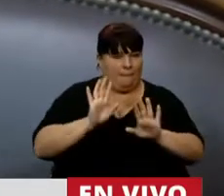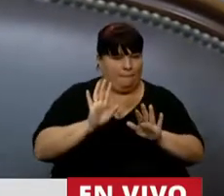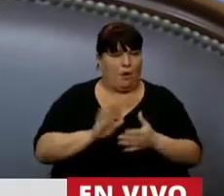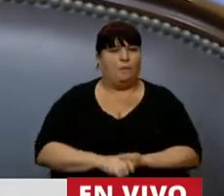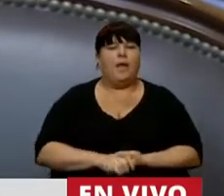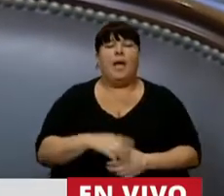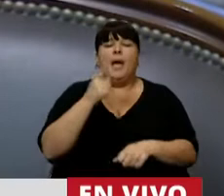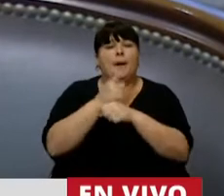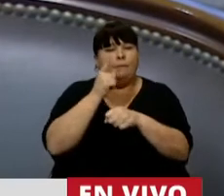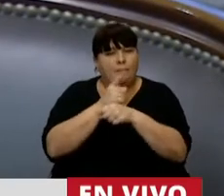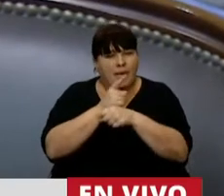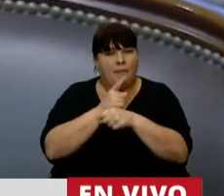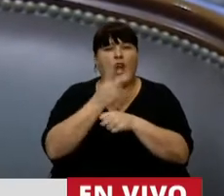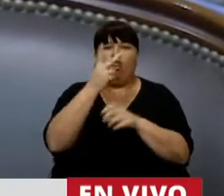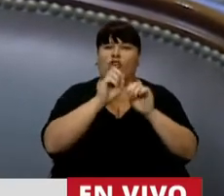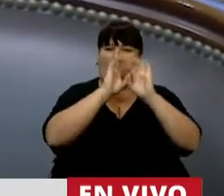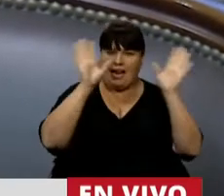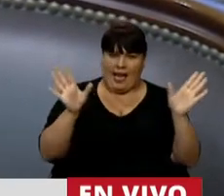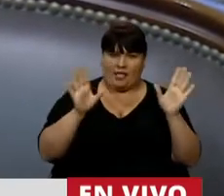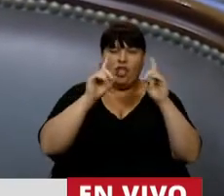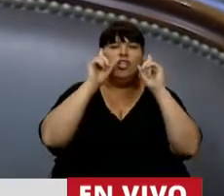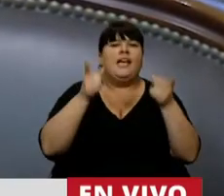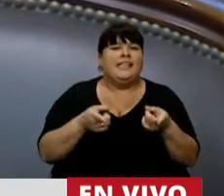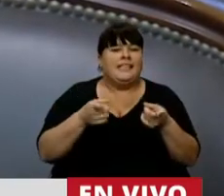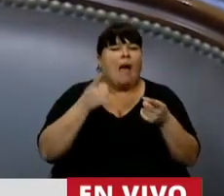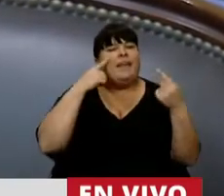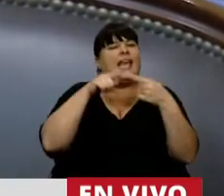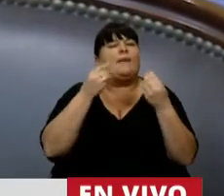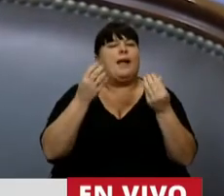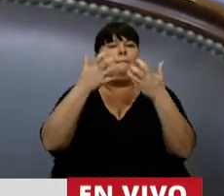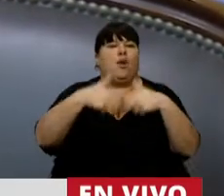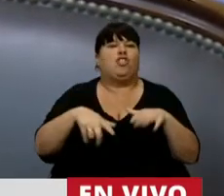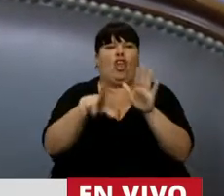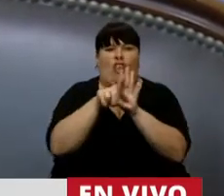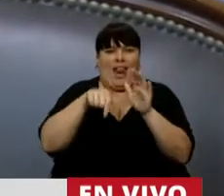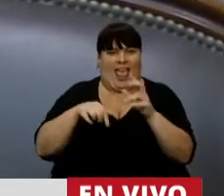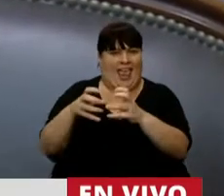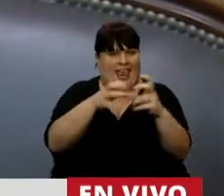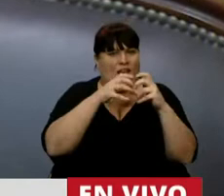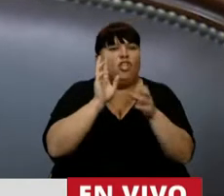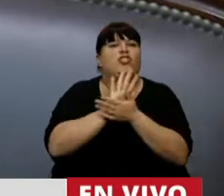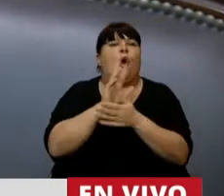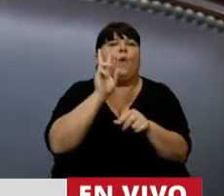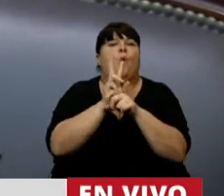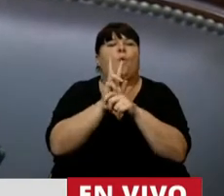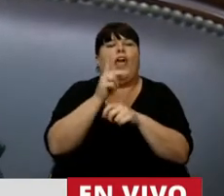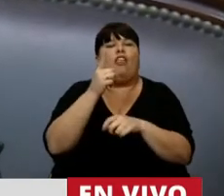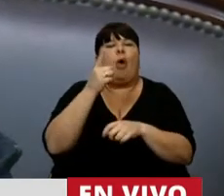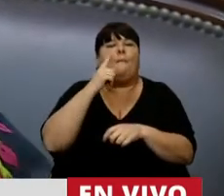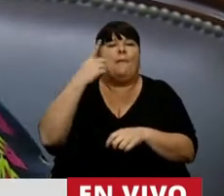En primer lugar, dos aclaraciones que también tienen que ver con el proyecto de ley que estamos tratando del cuidado de los